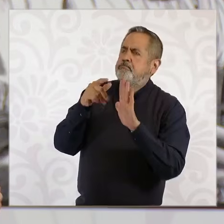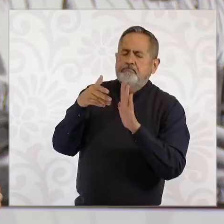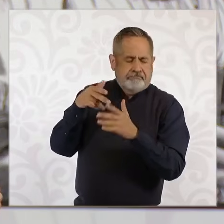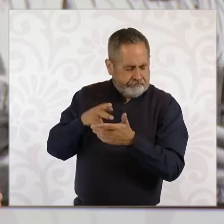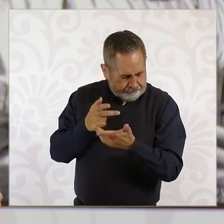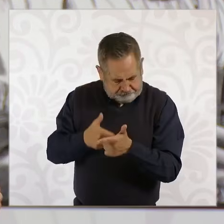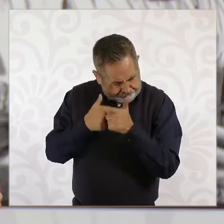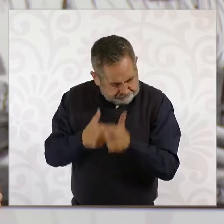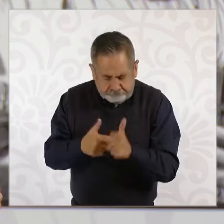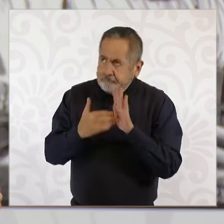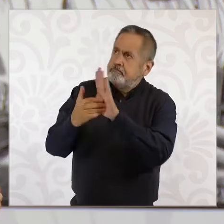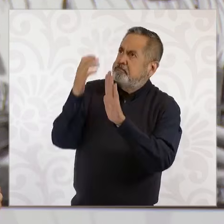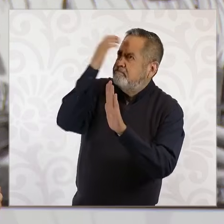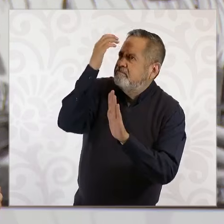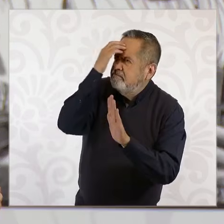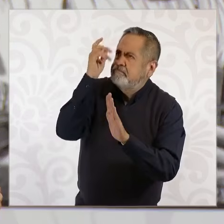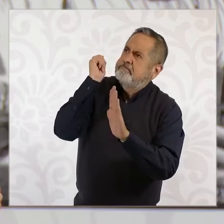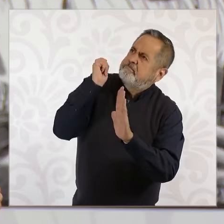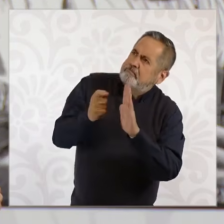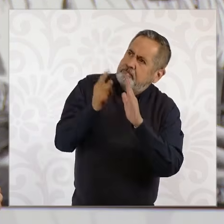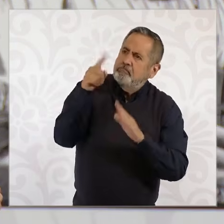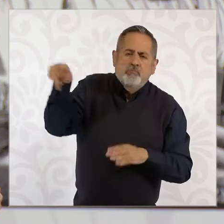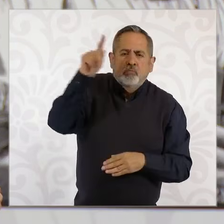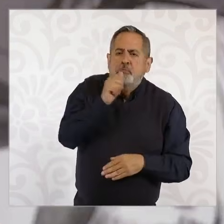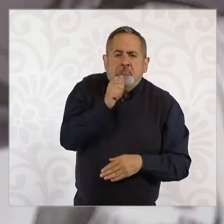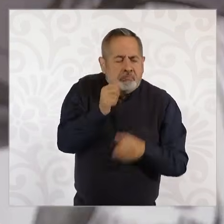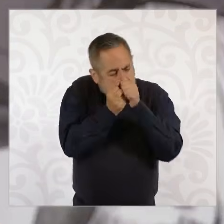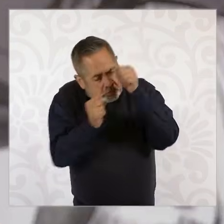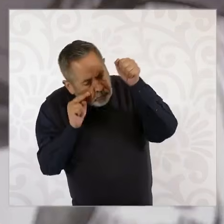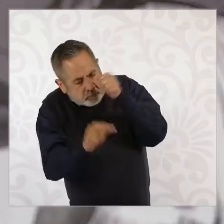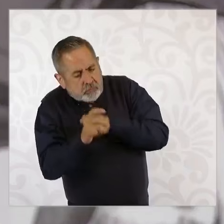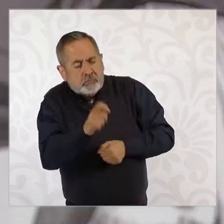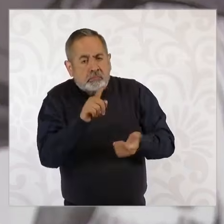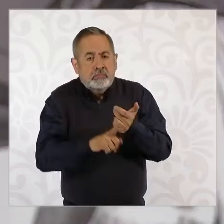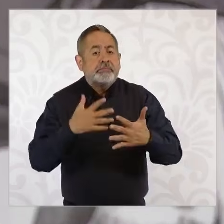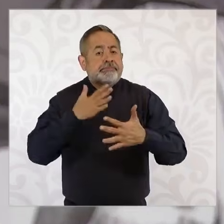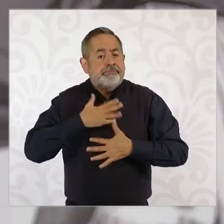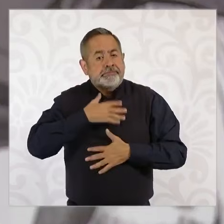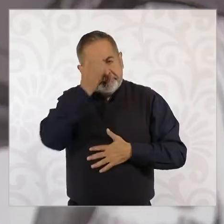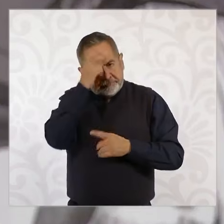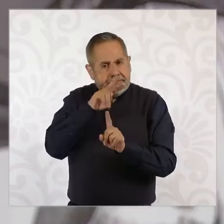originarios, la visión de los pueblos originarios y nuestra visión